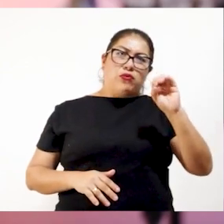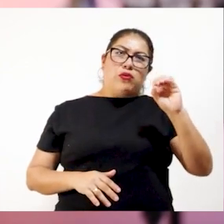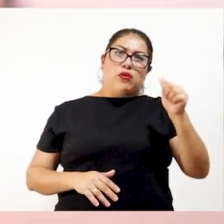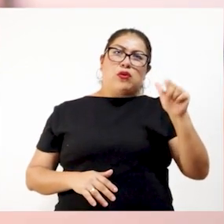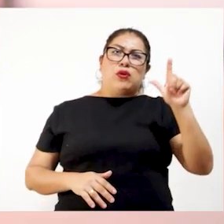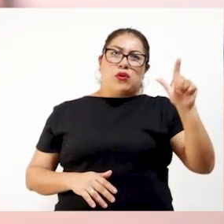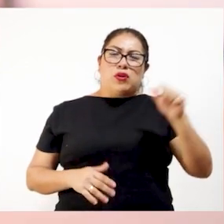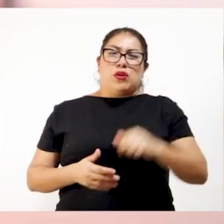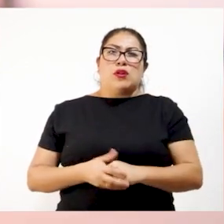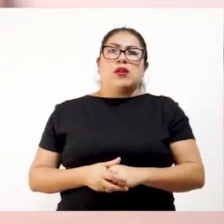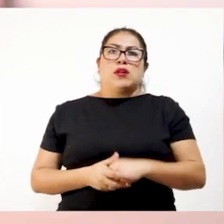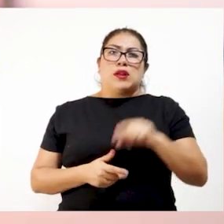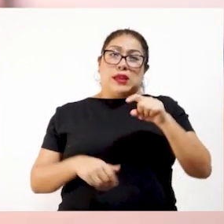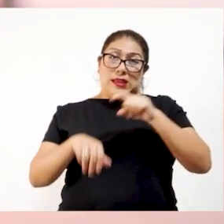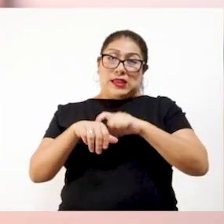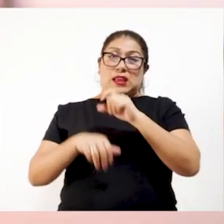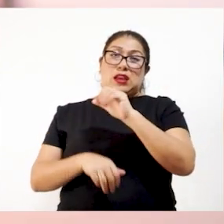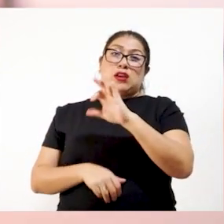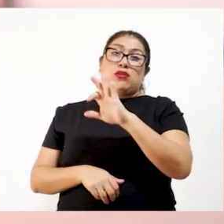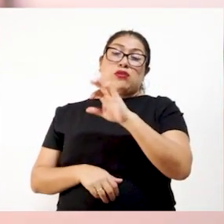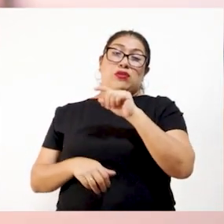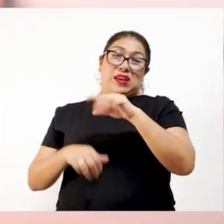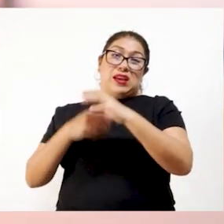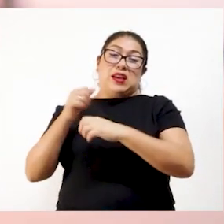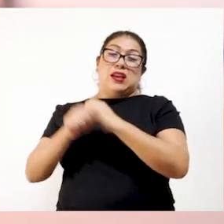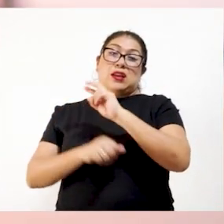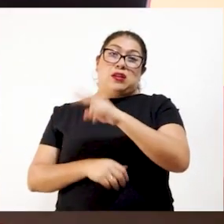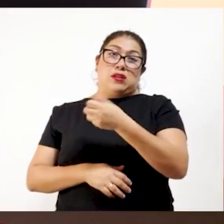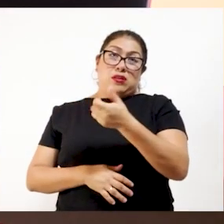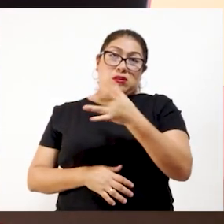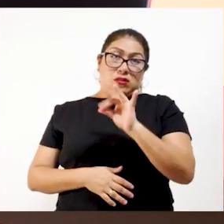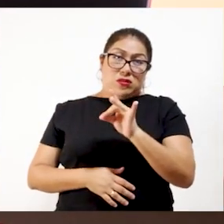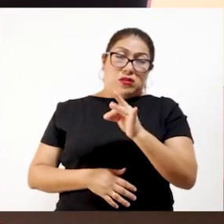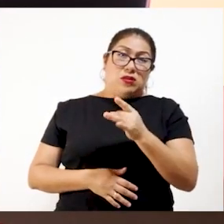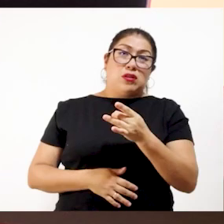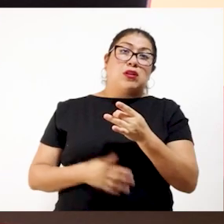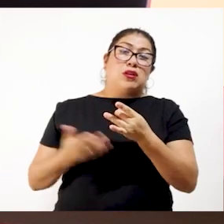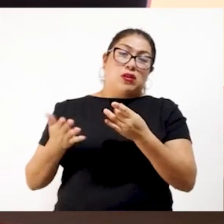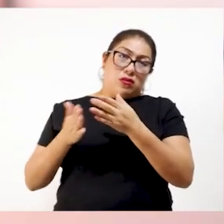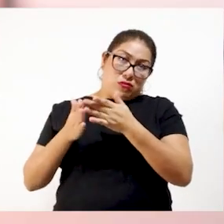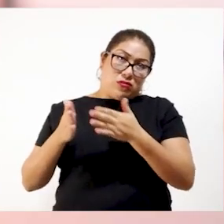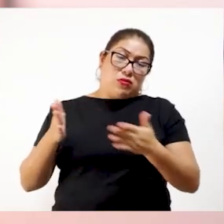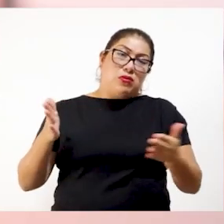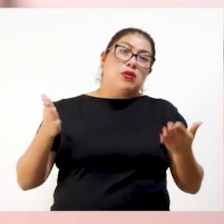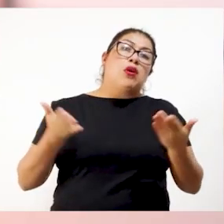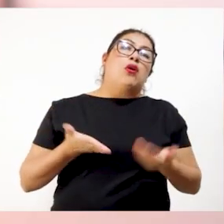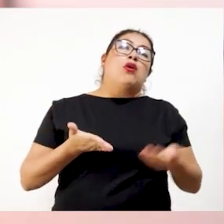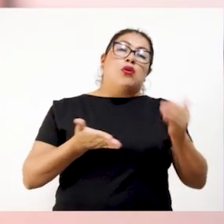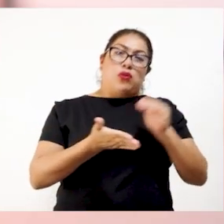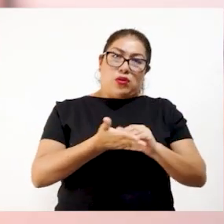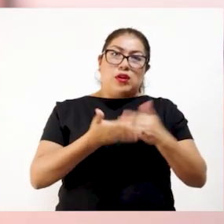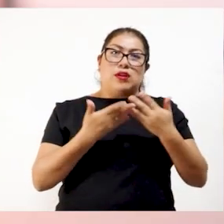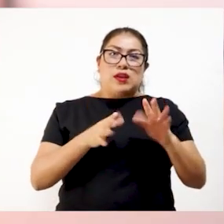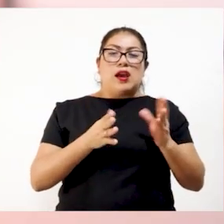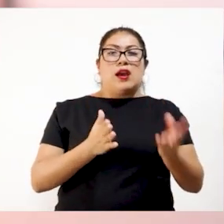Perú FOAL. Y hemos venido trabajando desde ese año 2018 para poder restablecerlo. ¿Y ahora lo restablecieron? Por fin ya lo